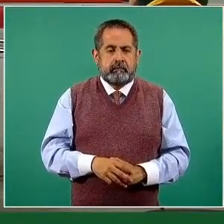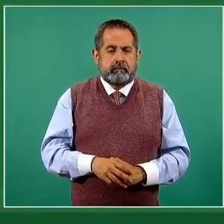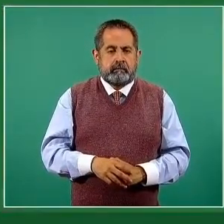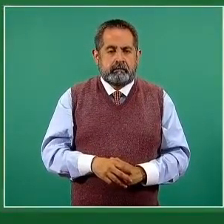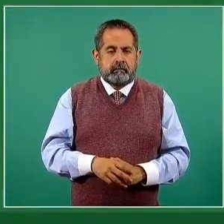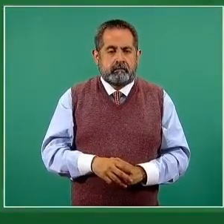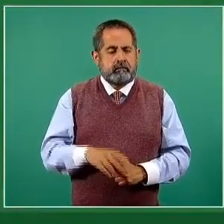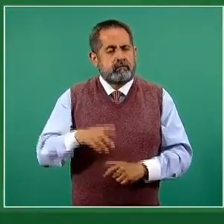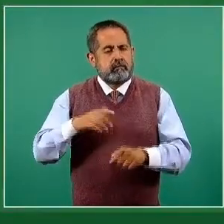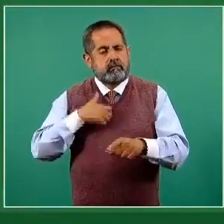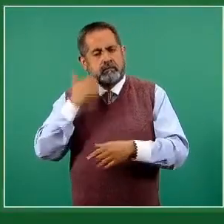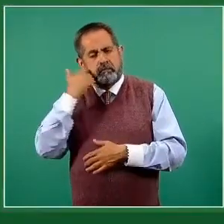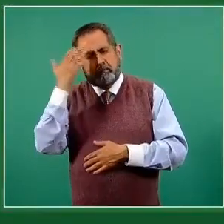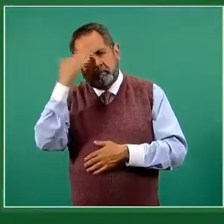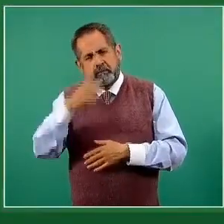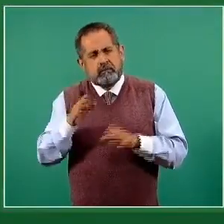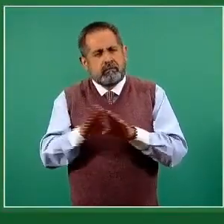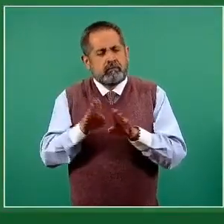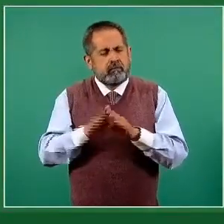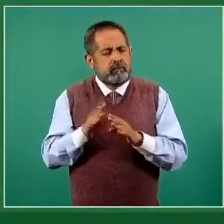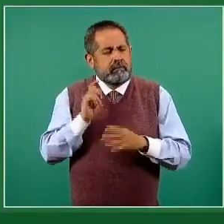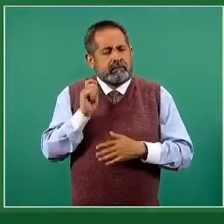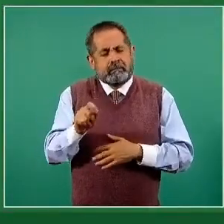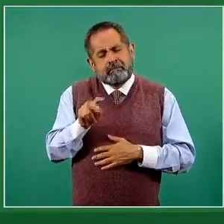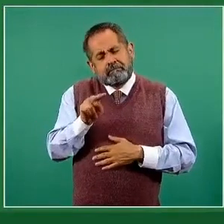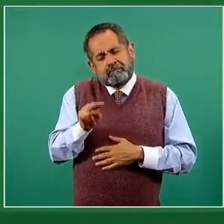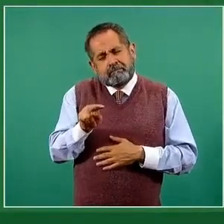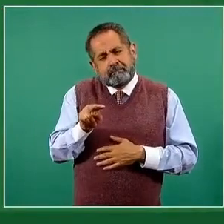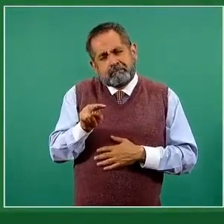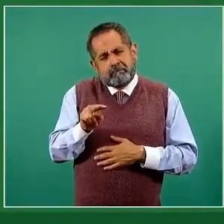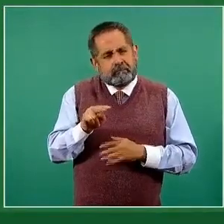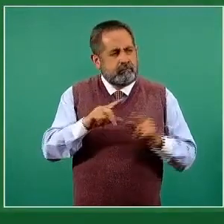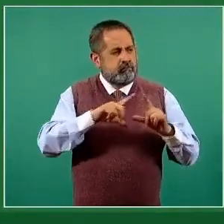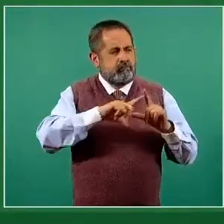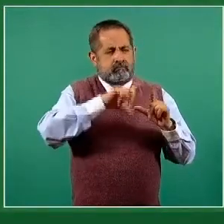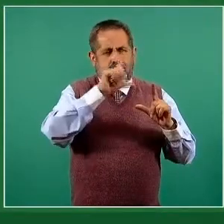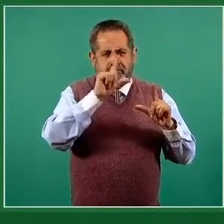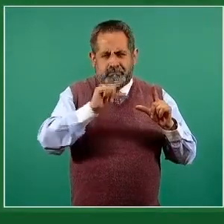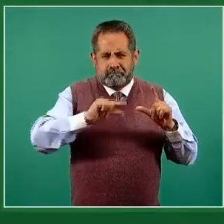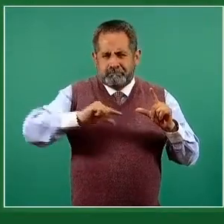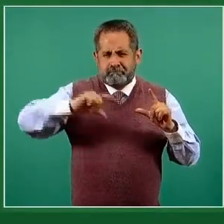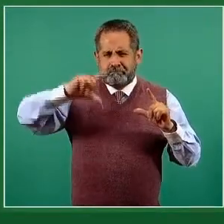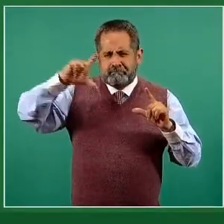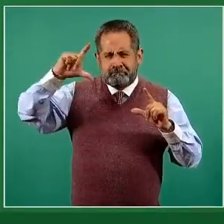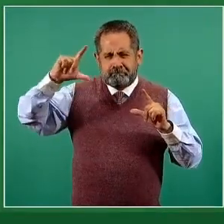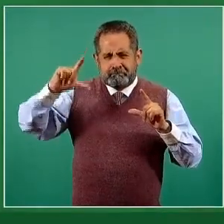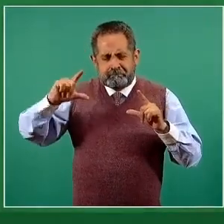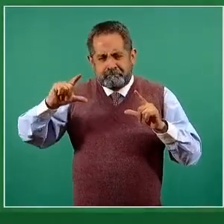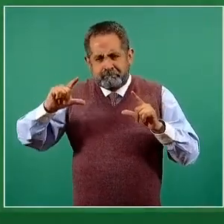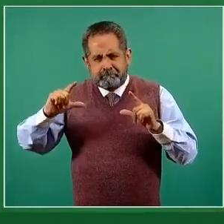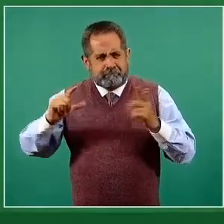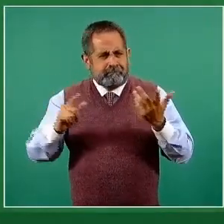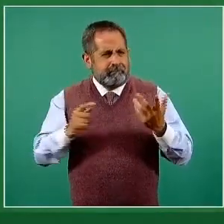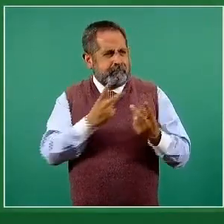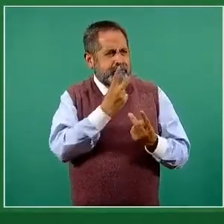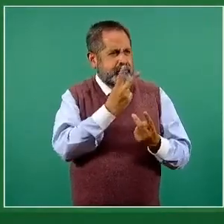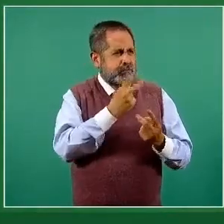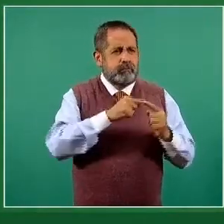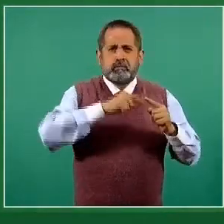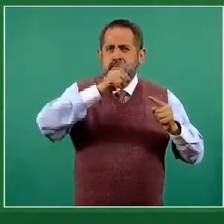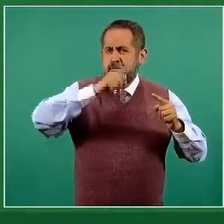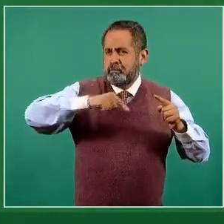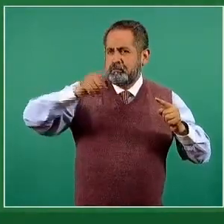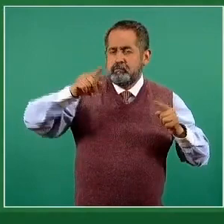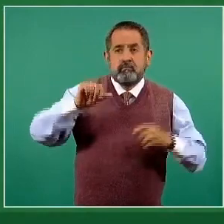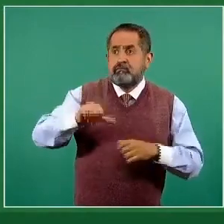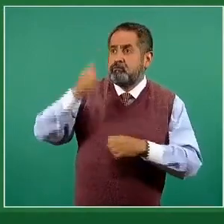Me gustaría saber cómo podemos interpretar la curva epidémica de México, en el sentido que solamente tiene 2 olas, en